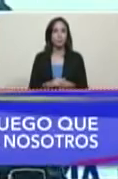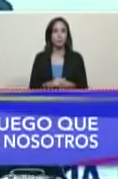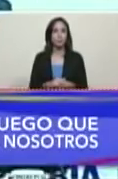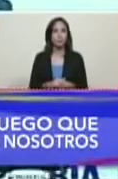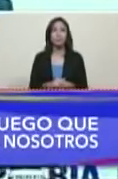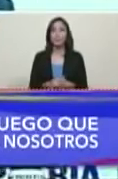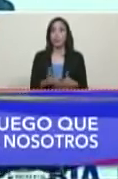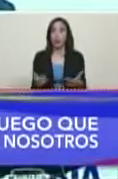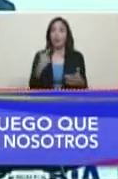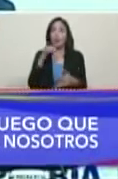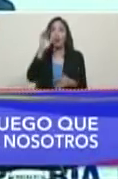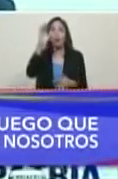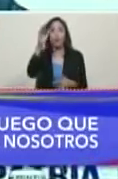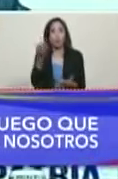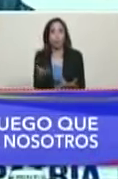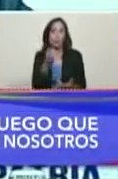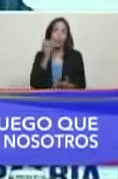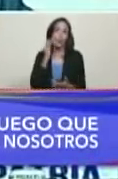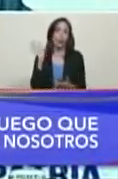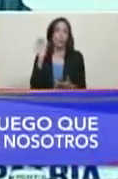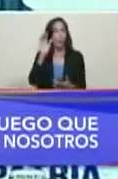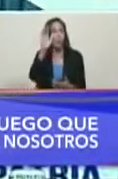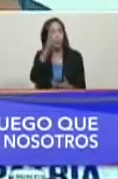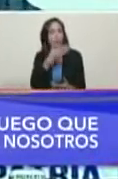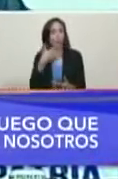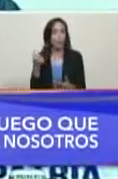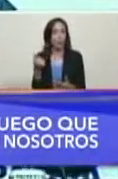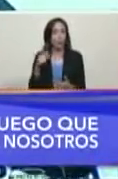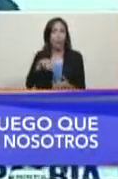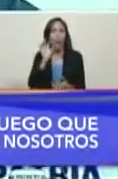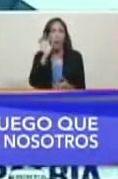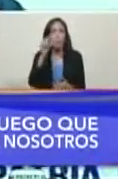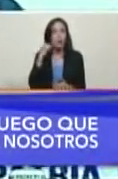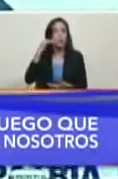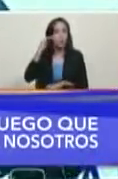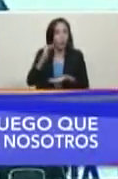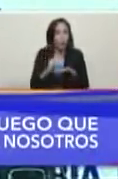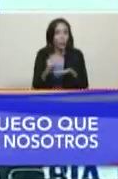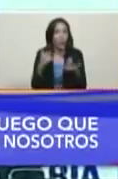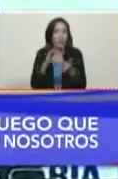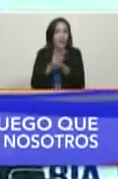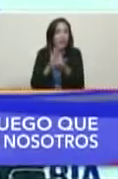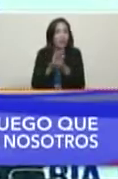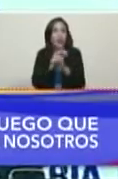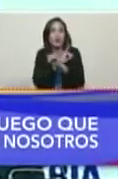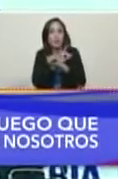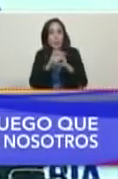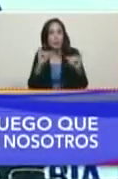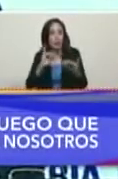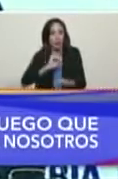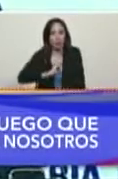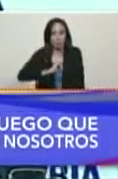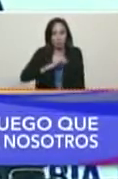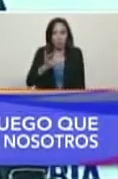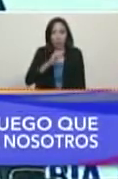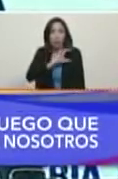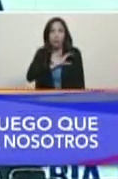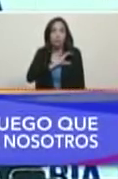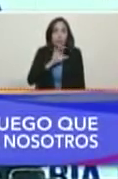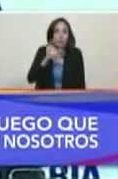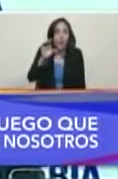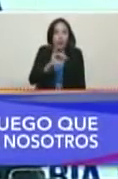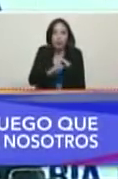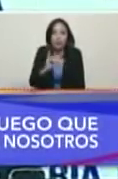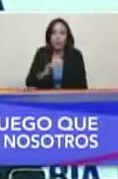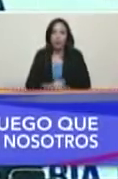que queremos un futuro de un país estable, independiente, soberano, que rechazamos